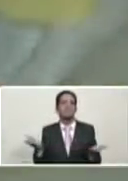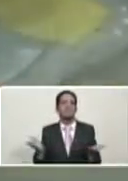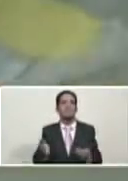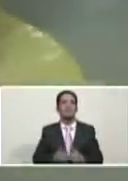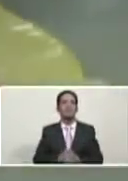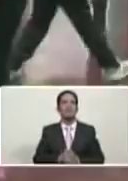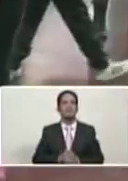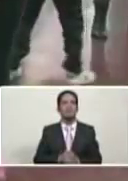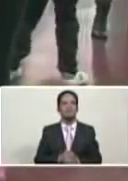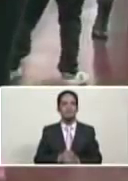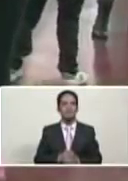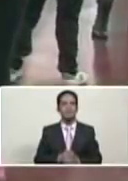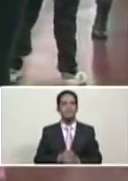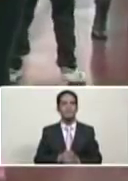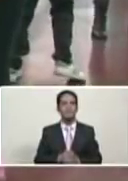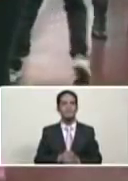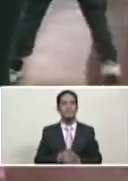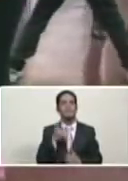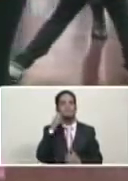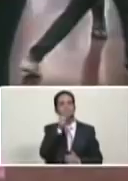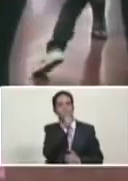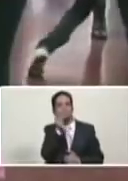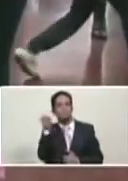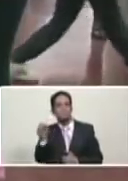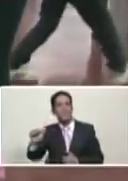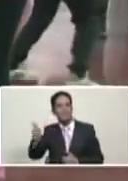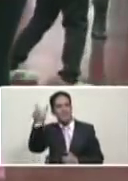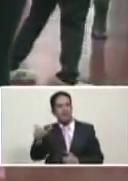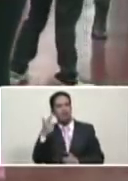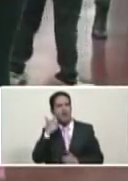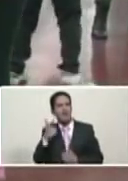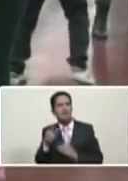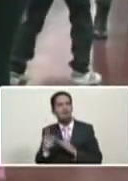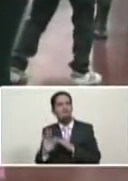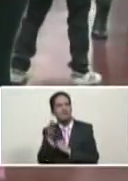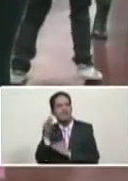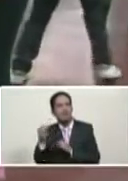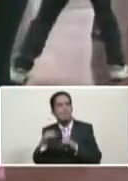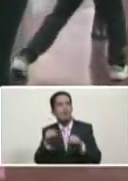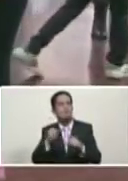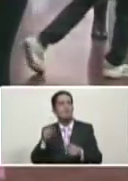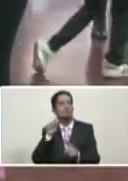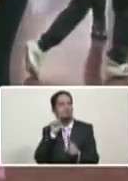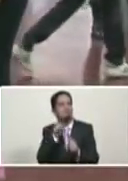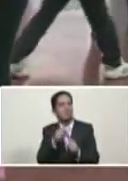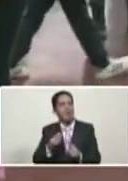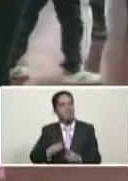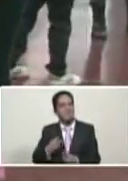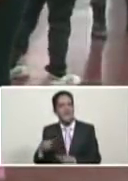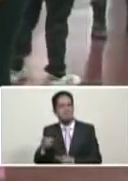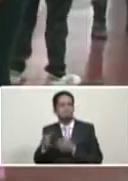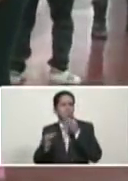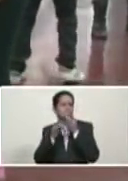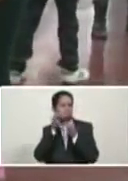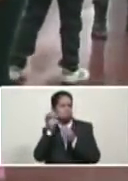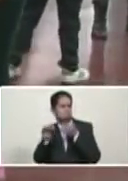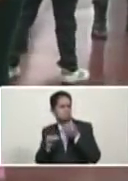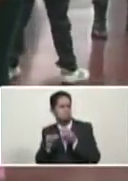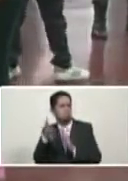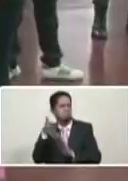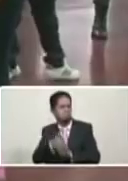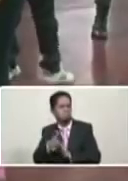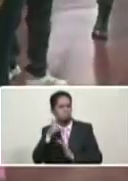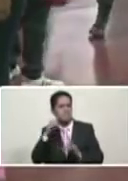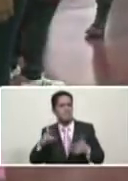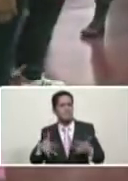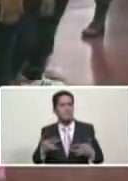pasar a continuación la directora de la Fundación Movimiento para la Vida en el Estado de Trujillo, para que ella nos explique los detalles concernientes a esta